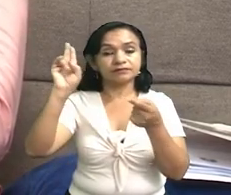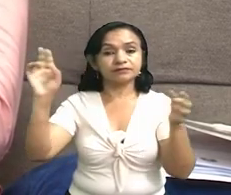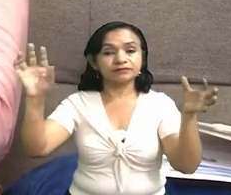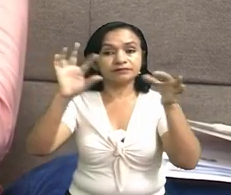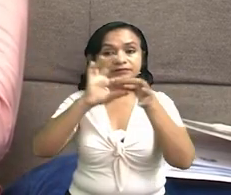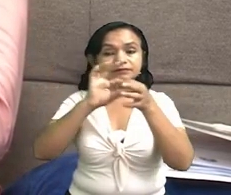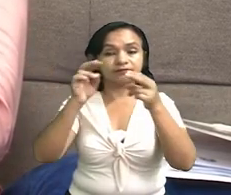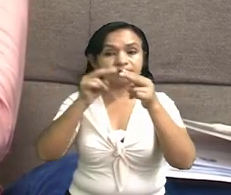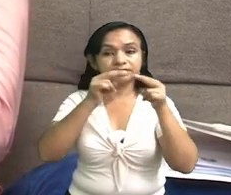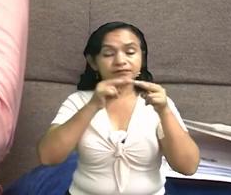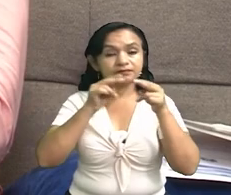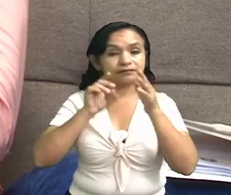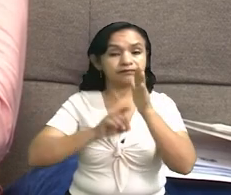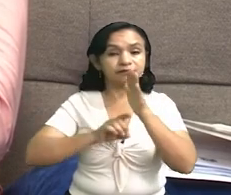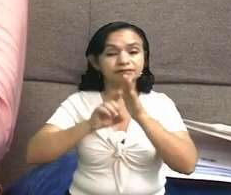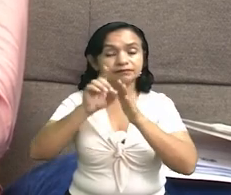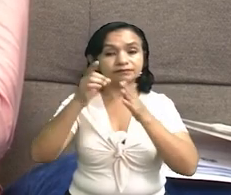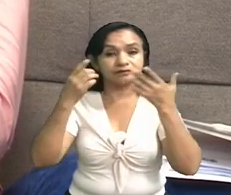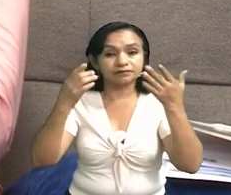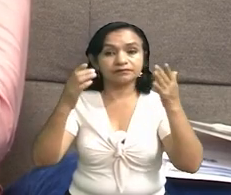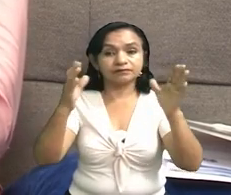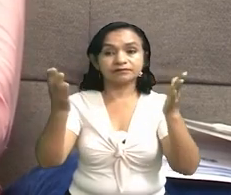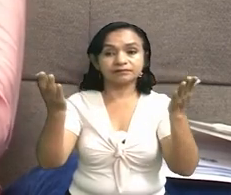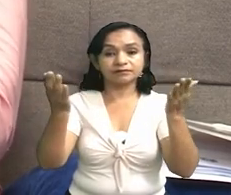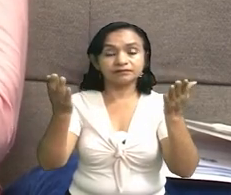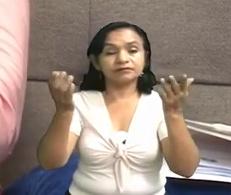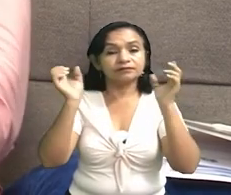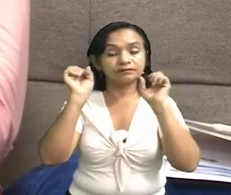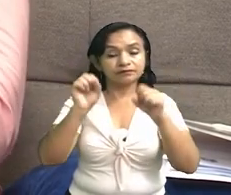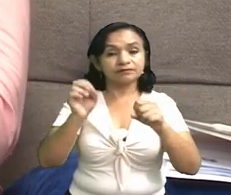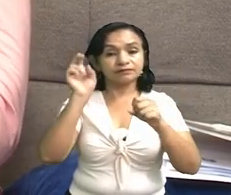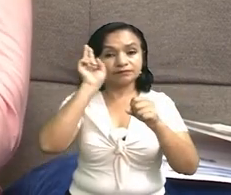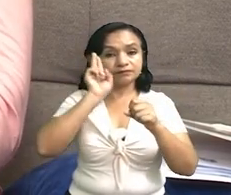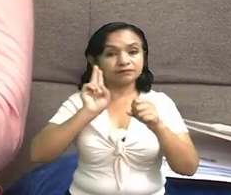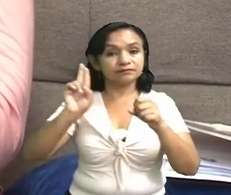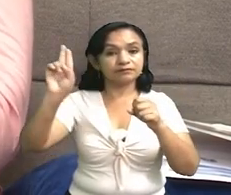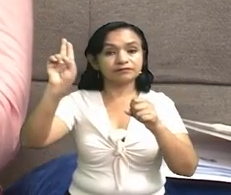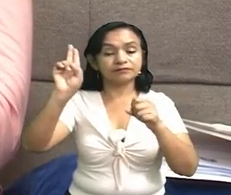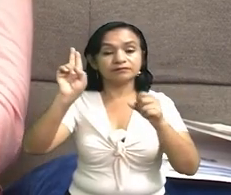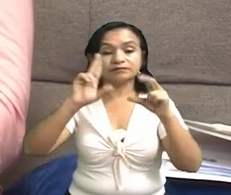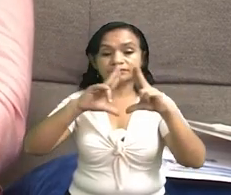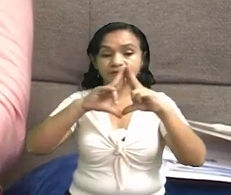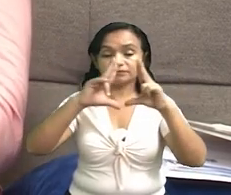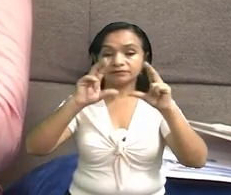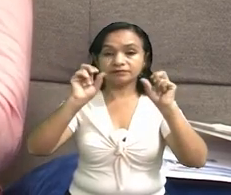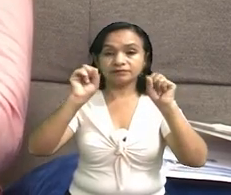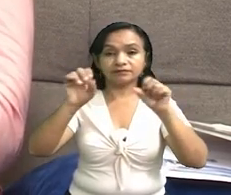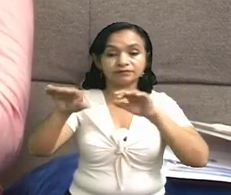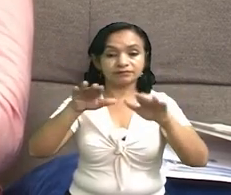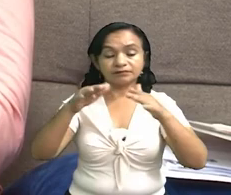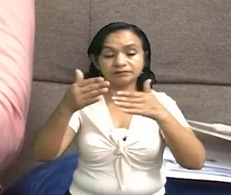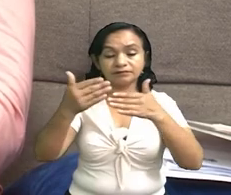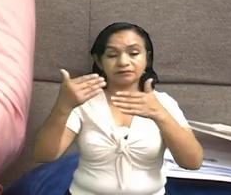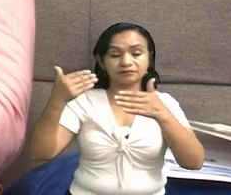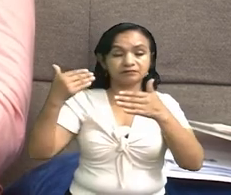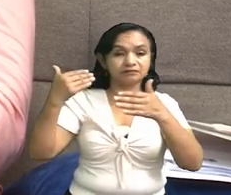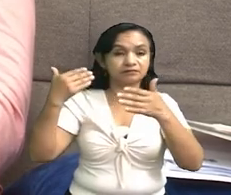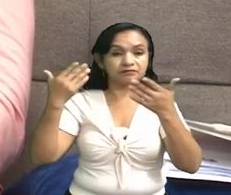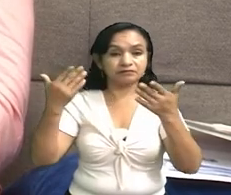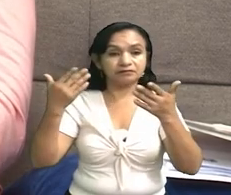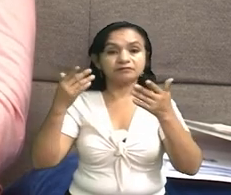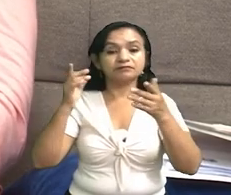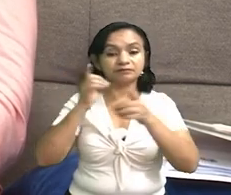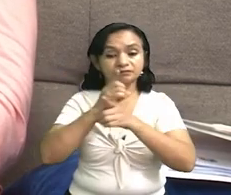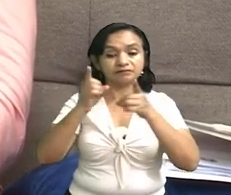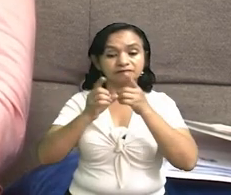ver todos esos avances tecnológicos y que nosotros como universidades y como Nicaragua, pues no nos podemos quedar atrás.